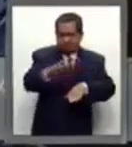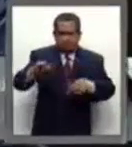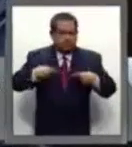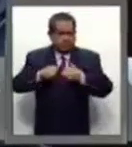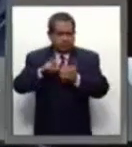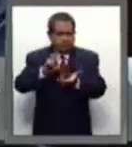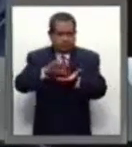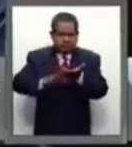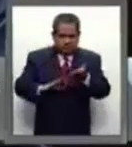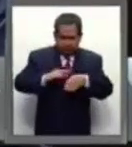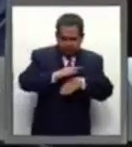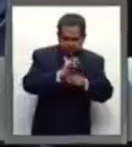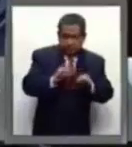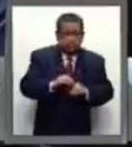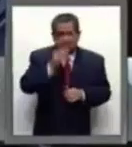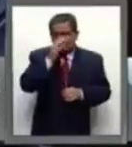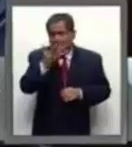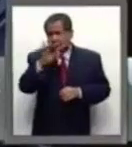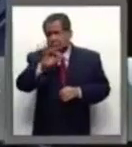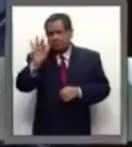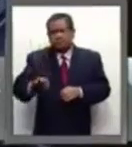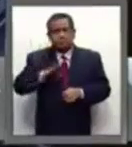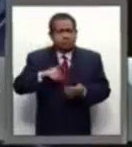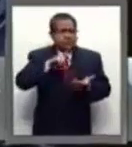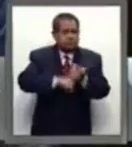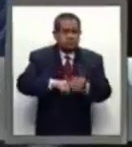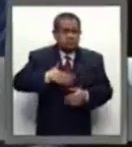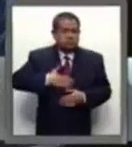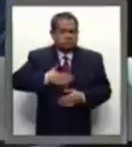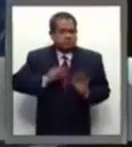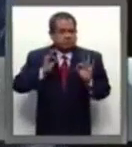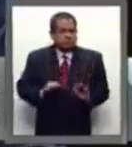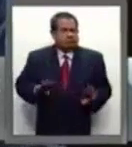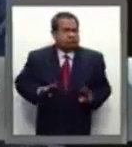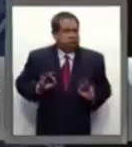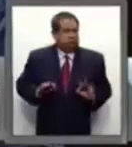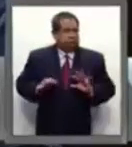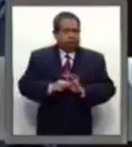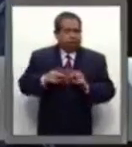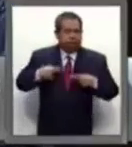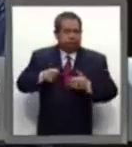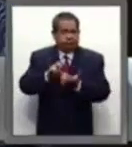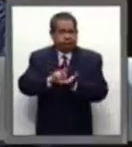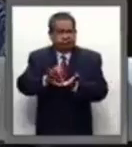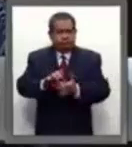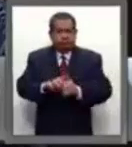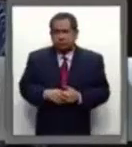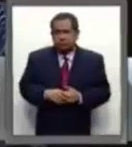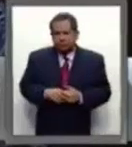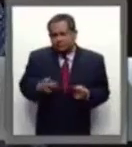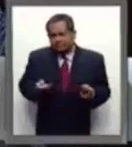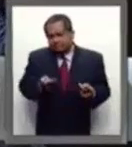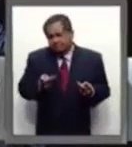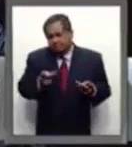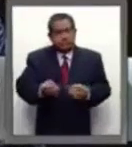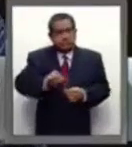discapacidad y solo el 10% tiene instalaciones sanitarias habilitadas para este sector de la población. Los resultados del censo